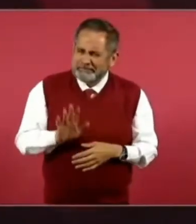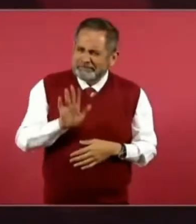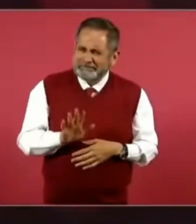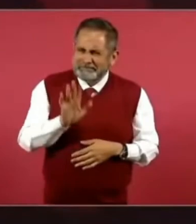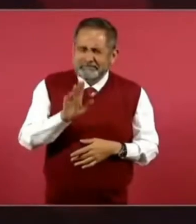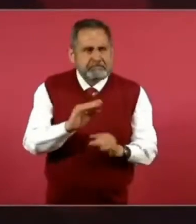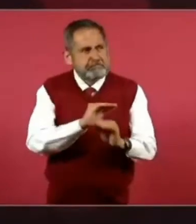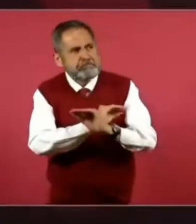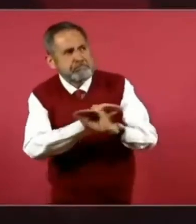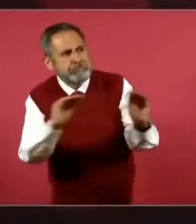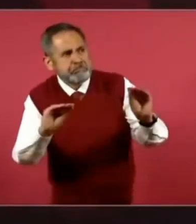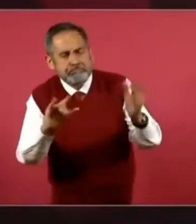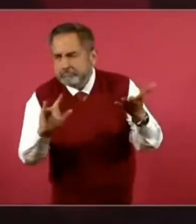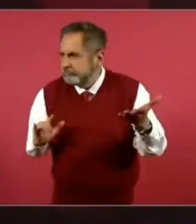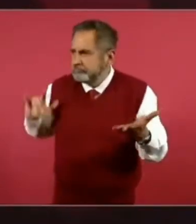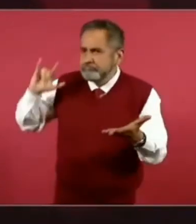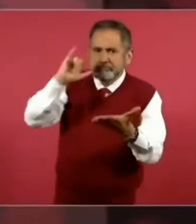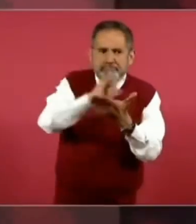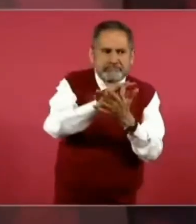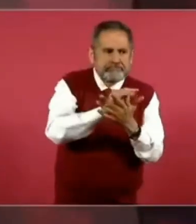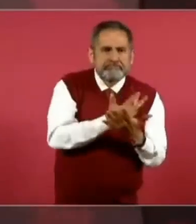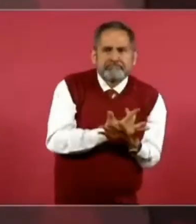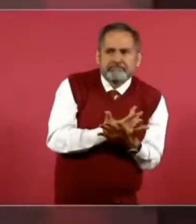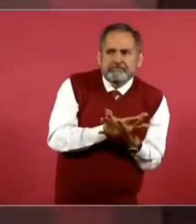ya estaban ahí esperando.